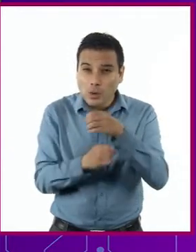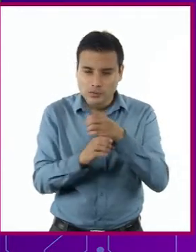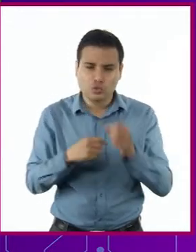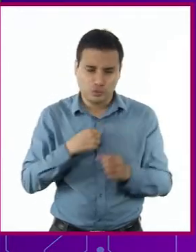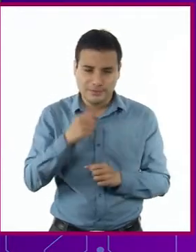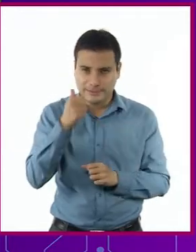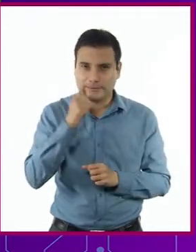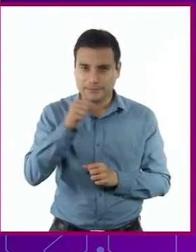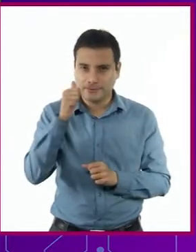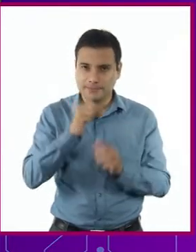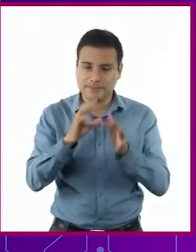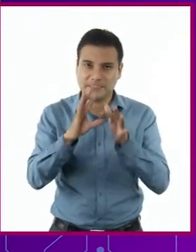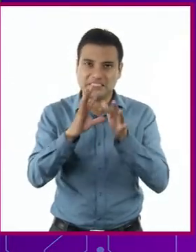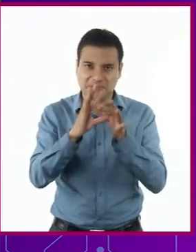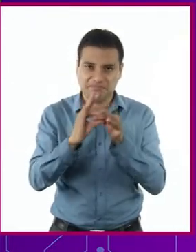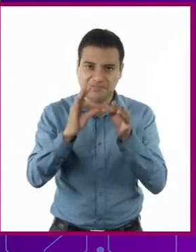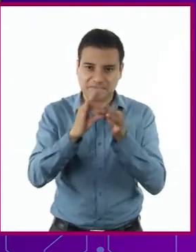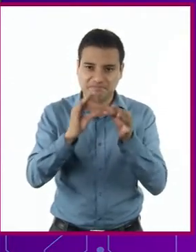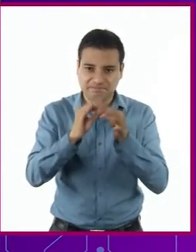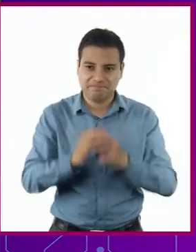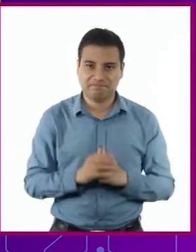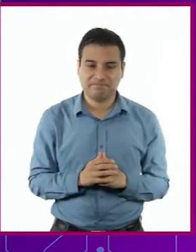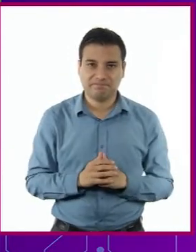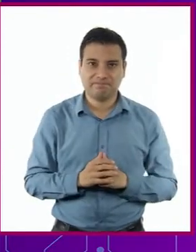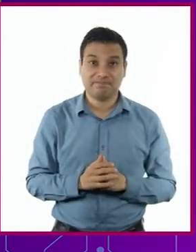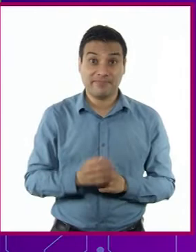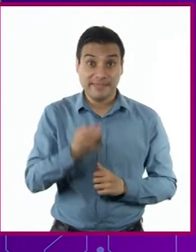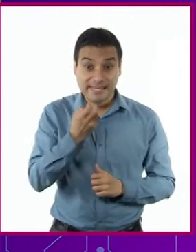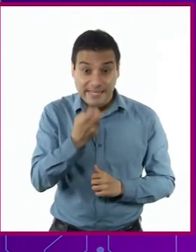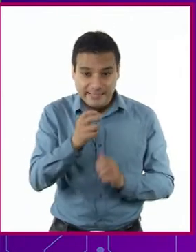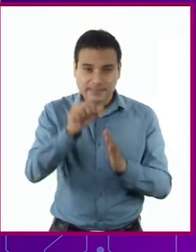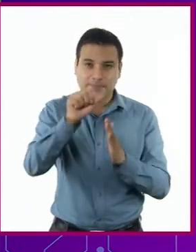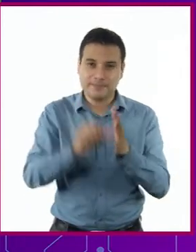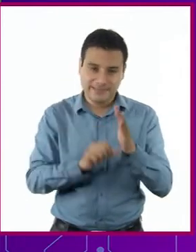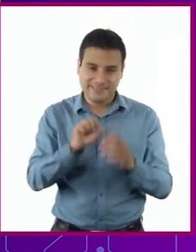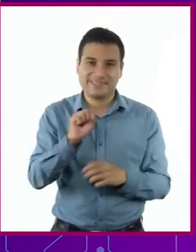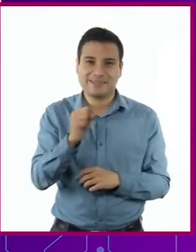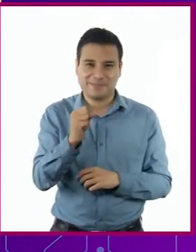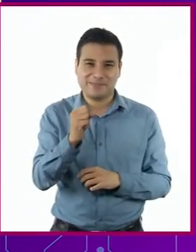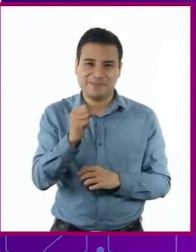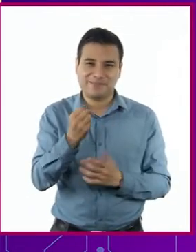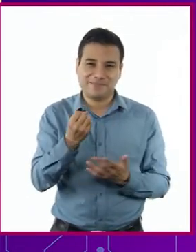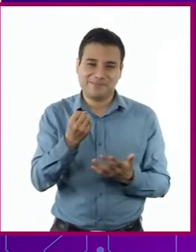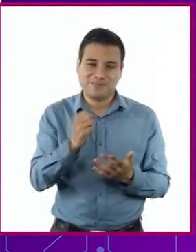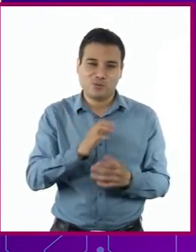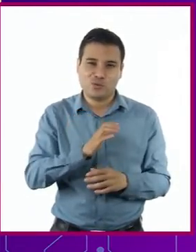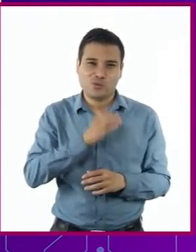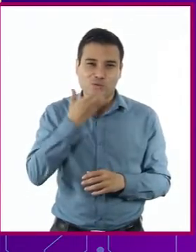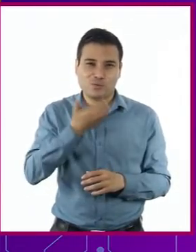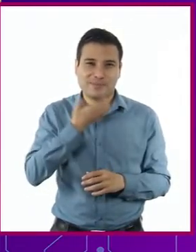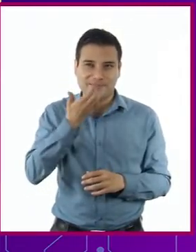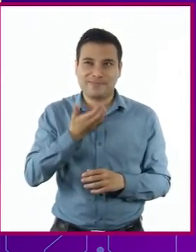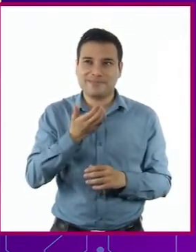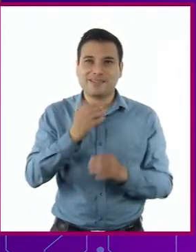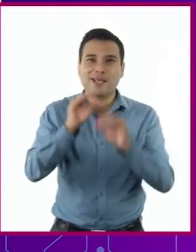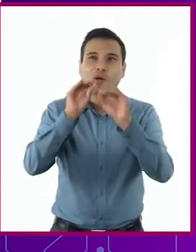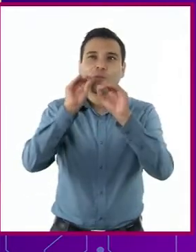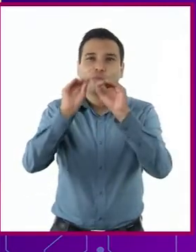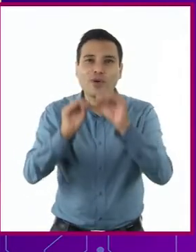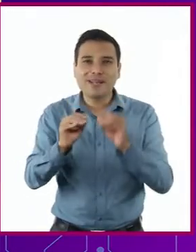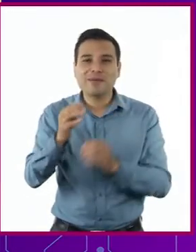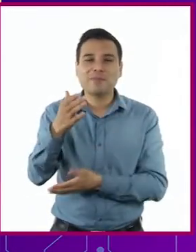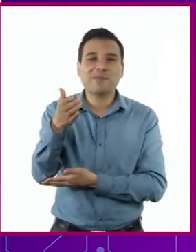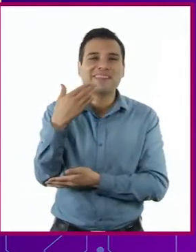comento siempre porque era mes patrio y teníamos por costumbre poner las banderitas